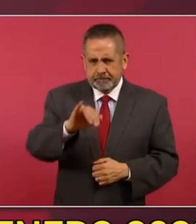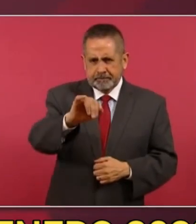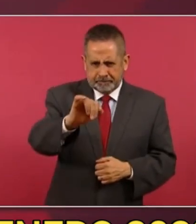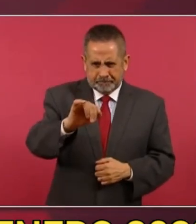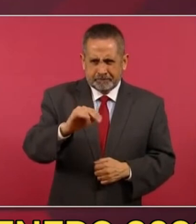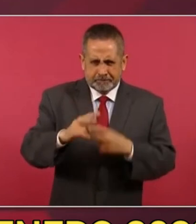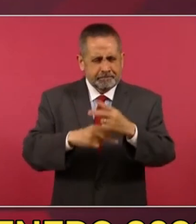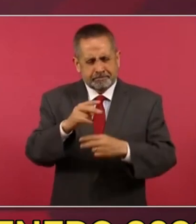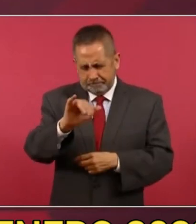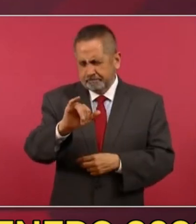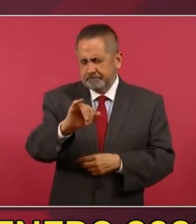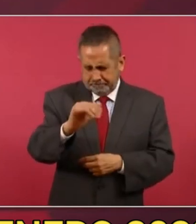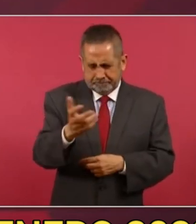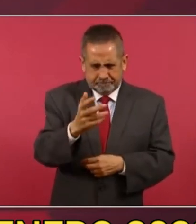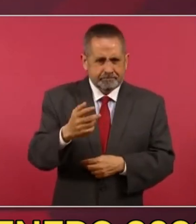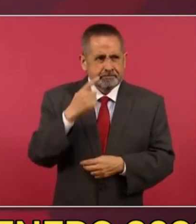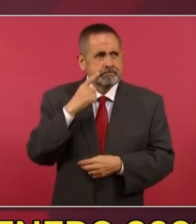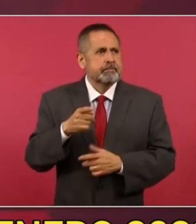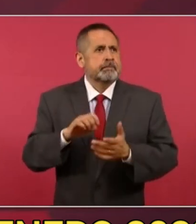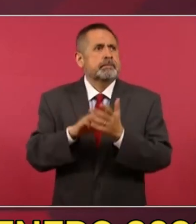ejemplo, en